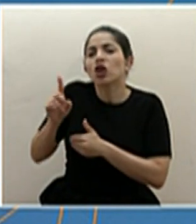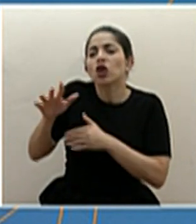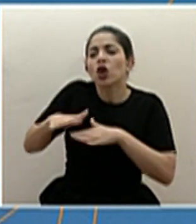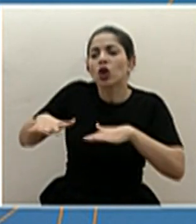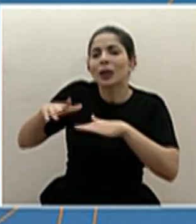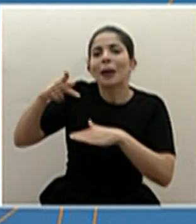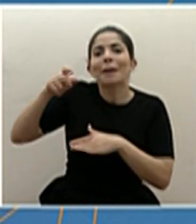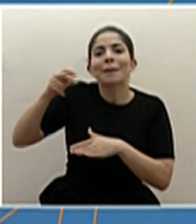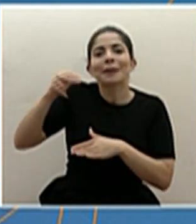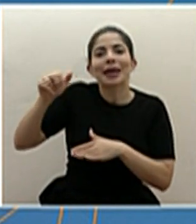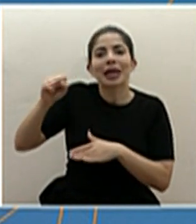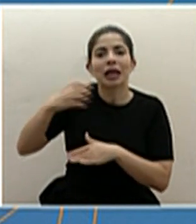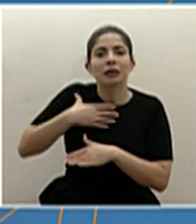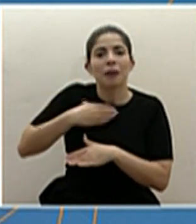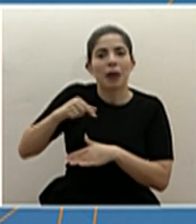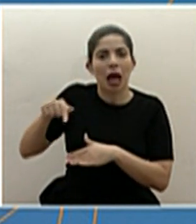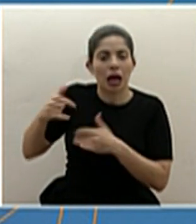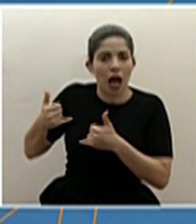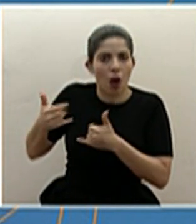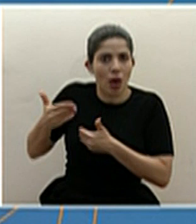Blancas. Siguiente, por favor.